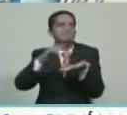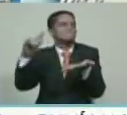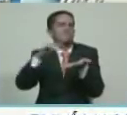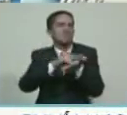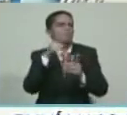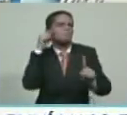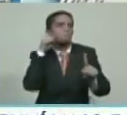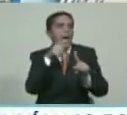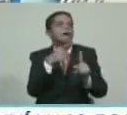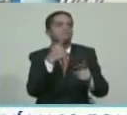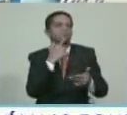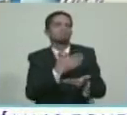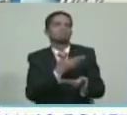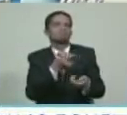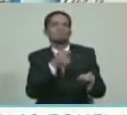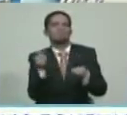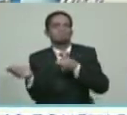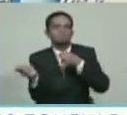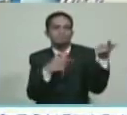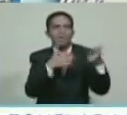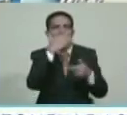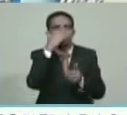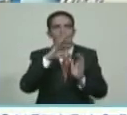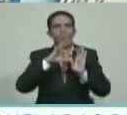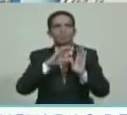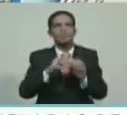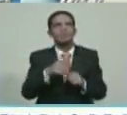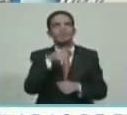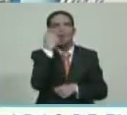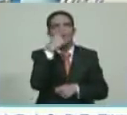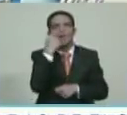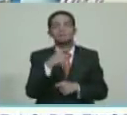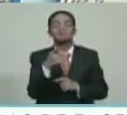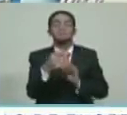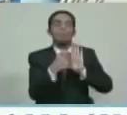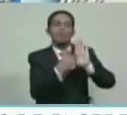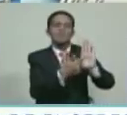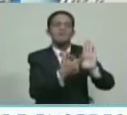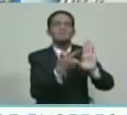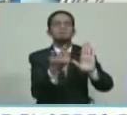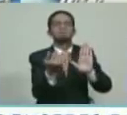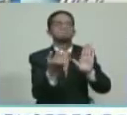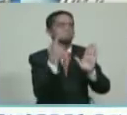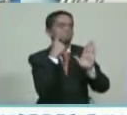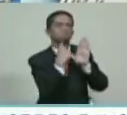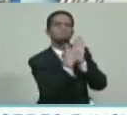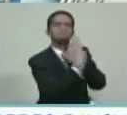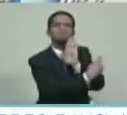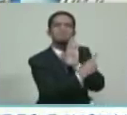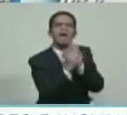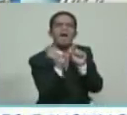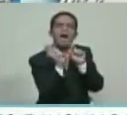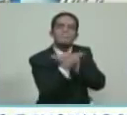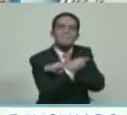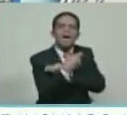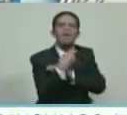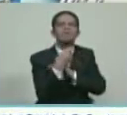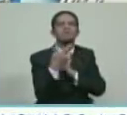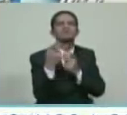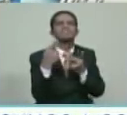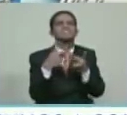al tráfico de drogas. Estos aviones presentaban identificaciones falsas, siglas alteradas y carecían